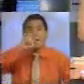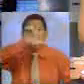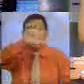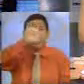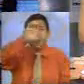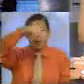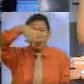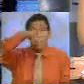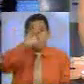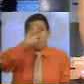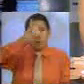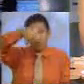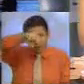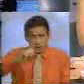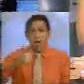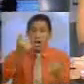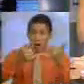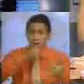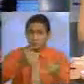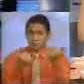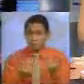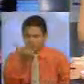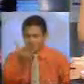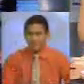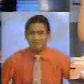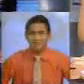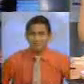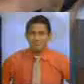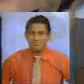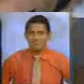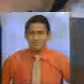y paladar en dolor. Carolina Yobor nos entrega los detalles.